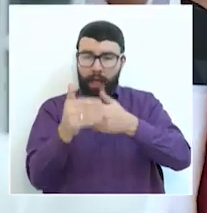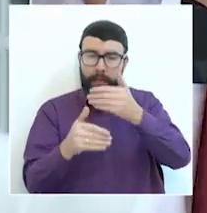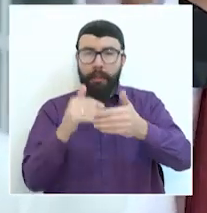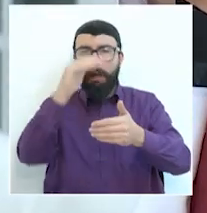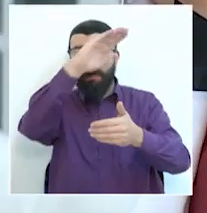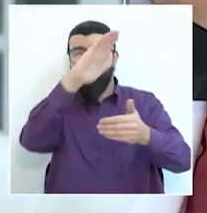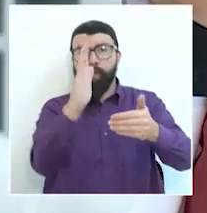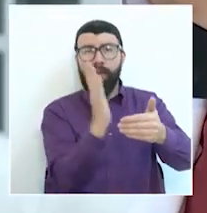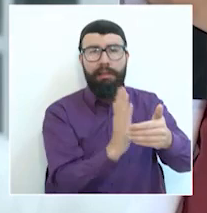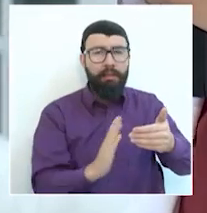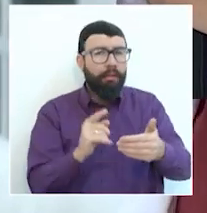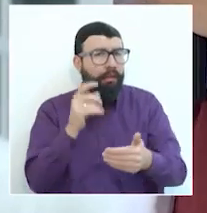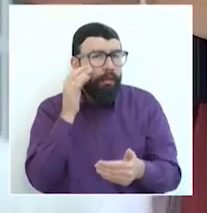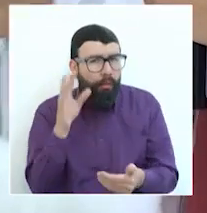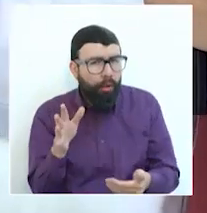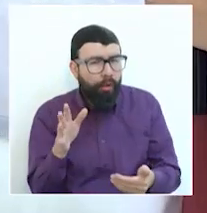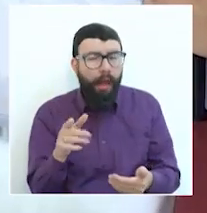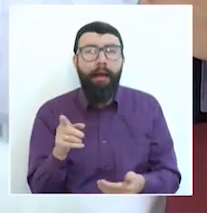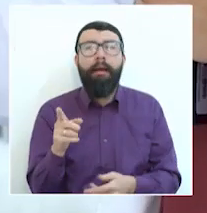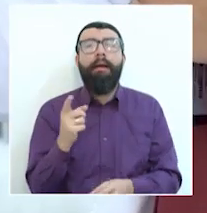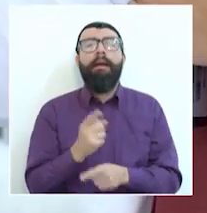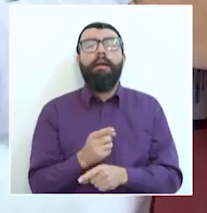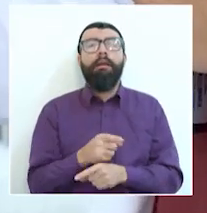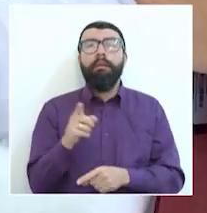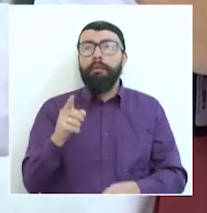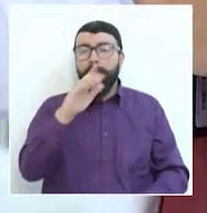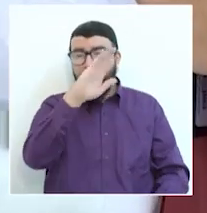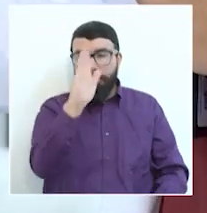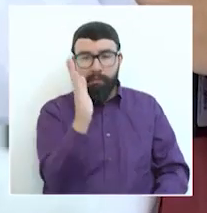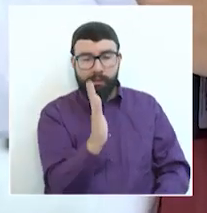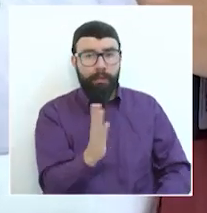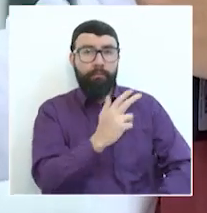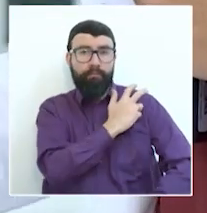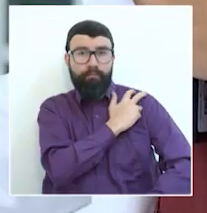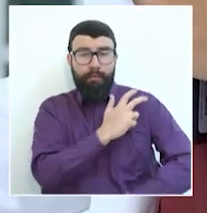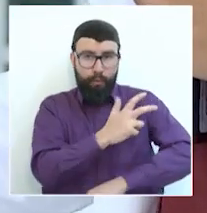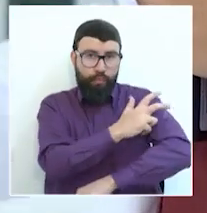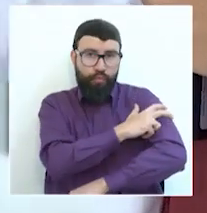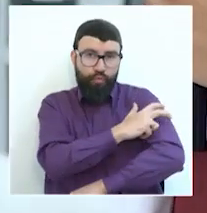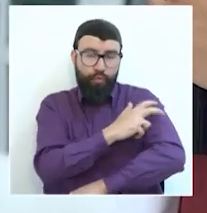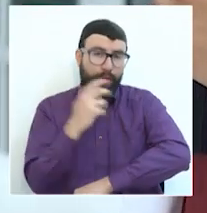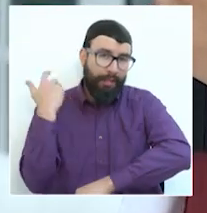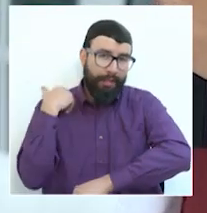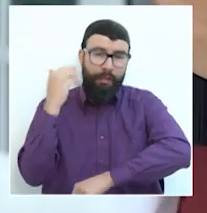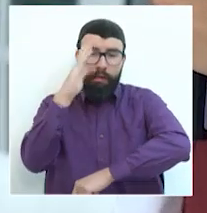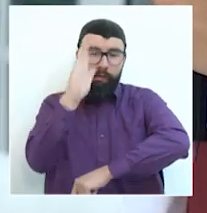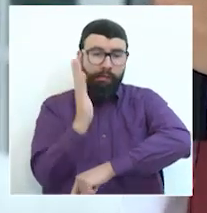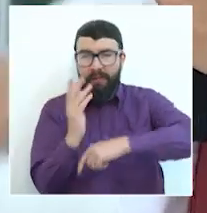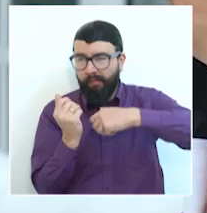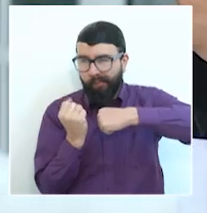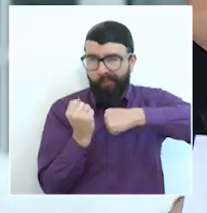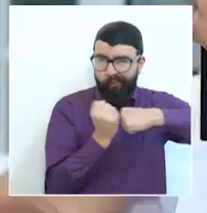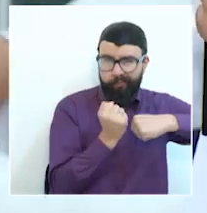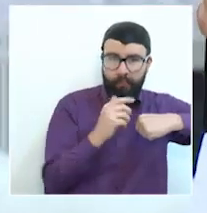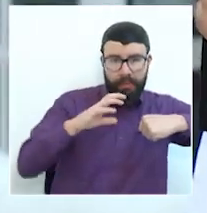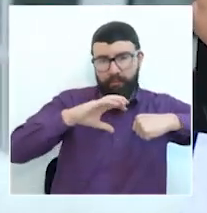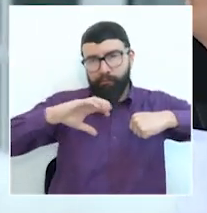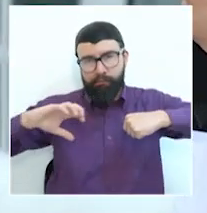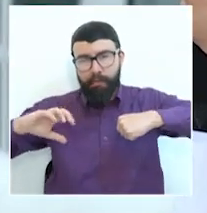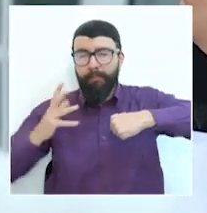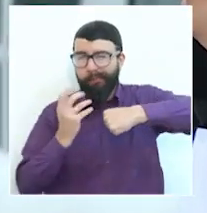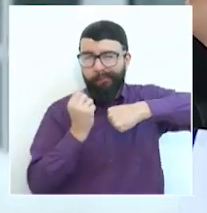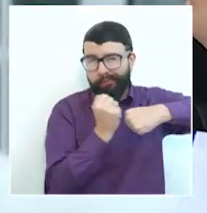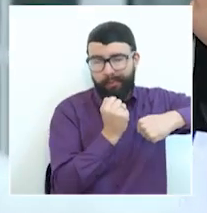escoliosis? Y resulta que la escoliosis es que estos musculitos de acá donde está la curva están jalando más que los de acá,